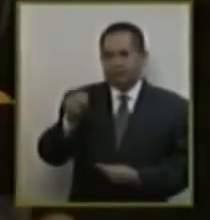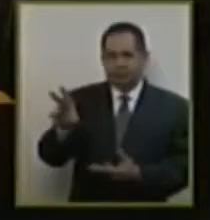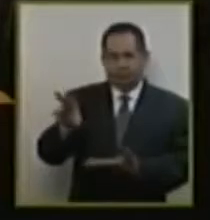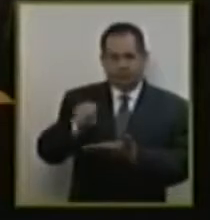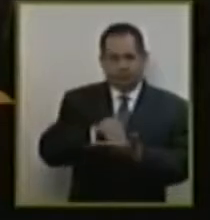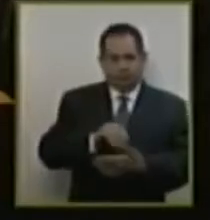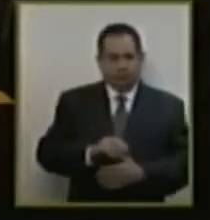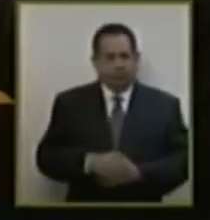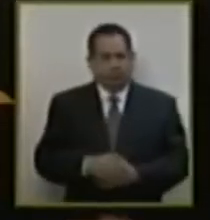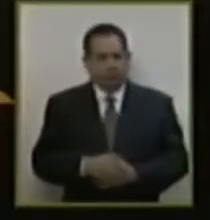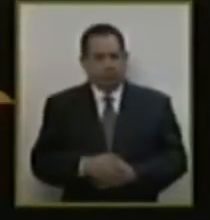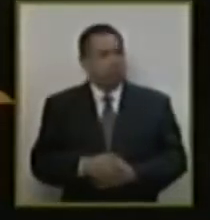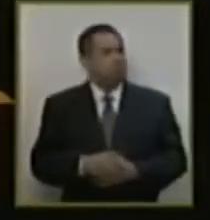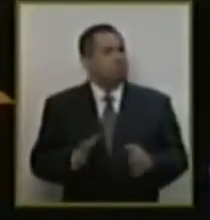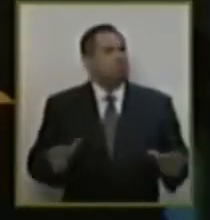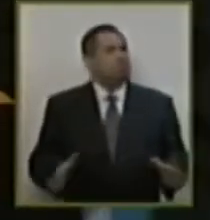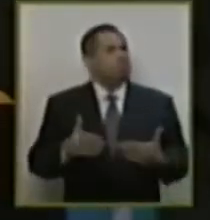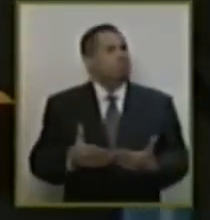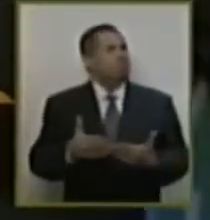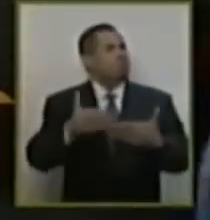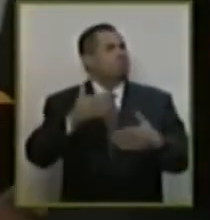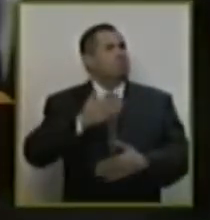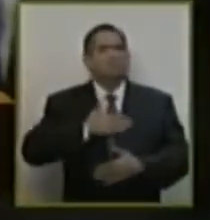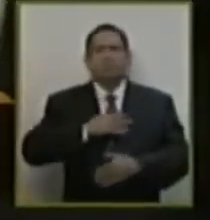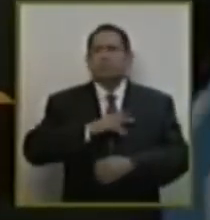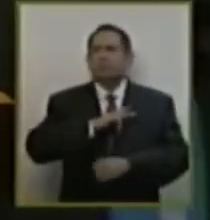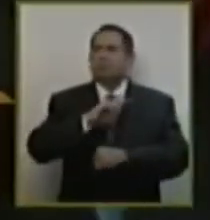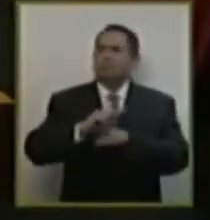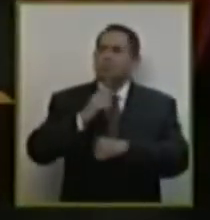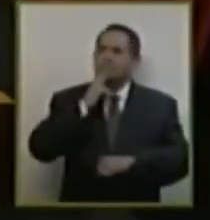Estos muros de la patria mía.